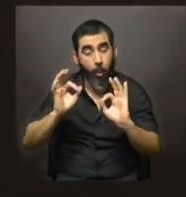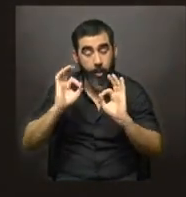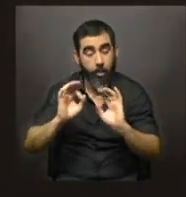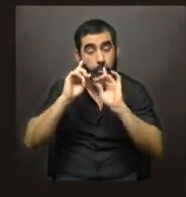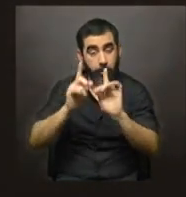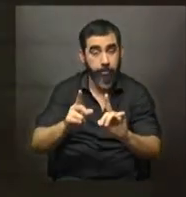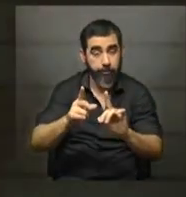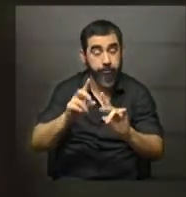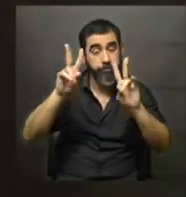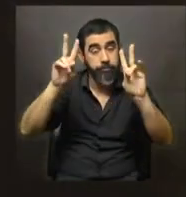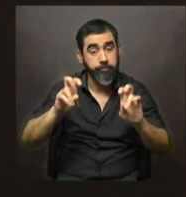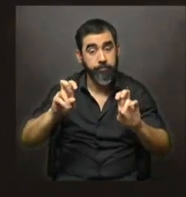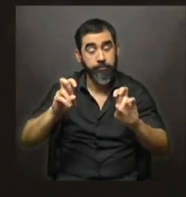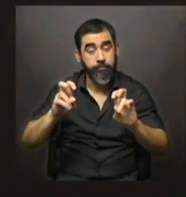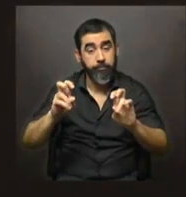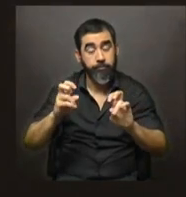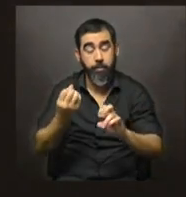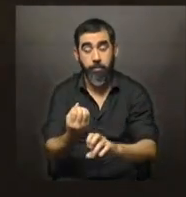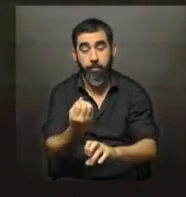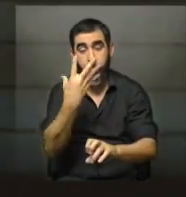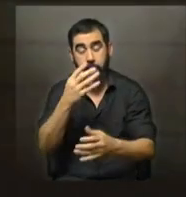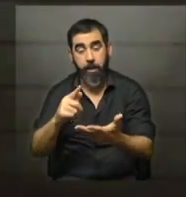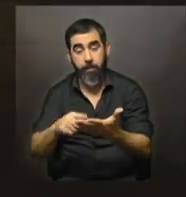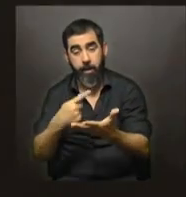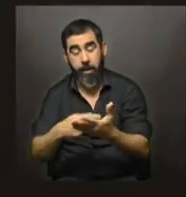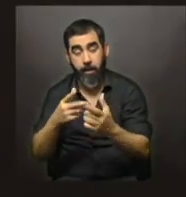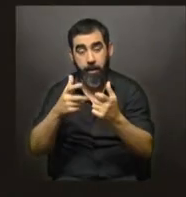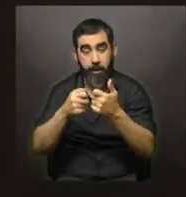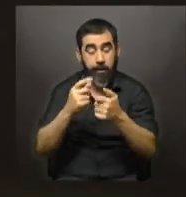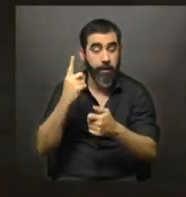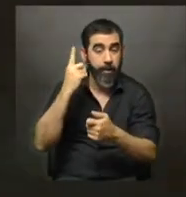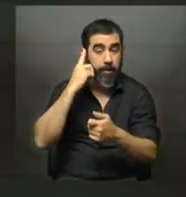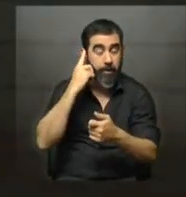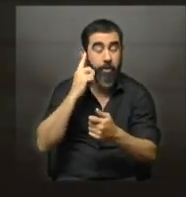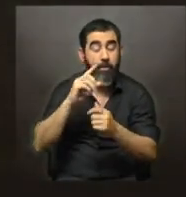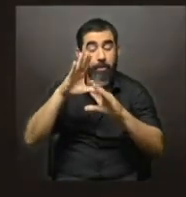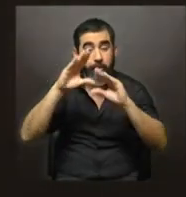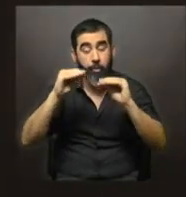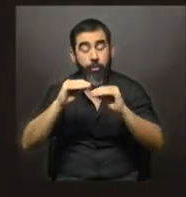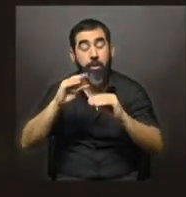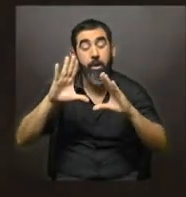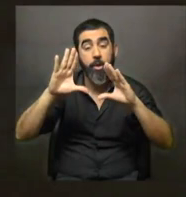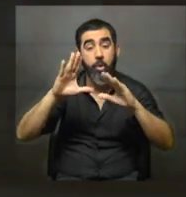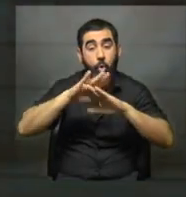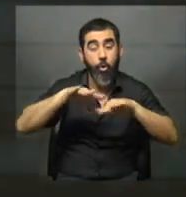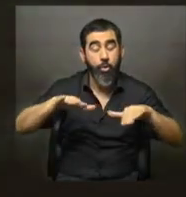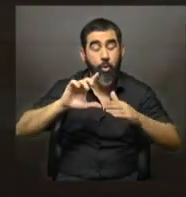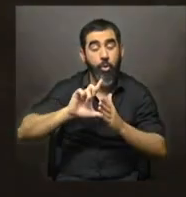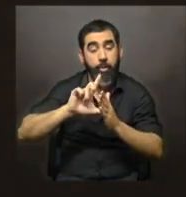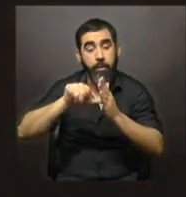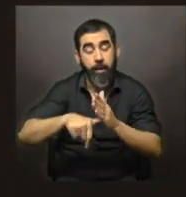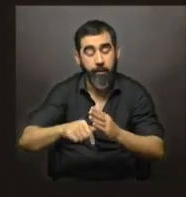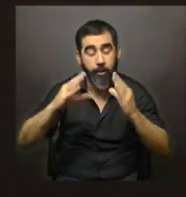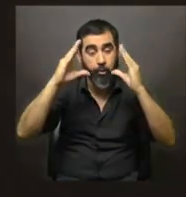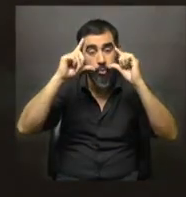cuidados vinculados a la exposición a las pantallas en la noche en los niños. Retrasa el sueño porque inhibe